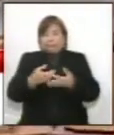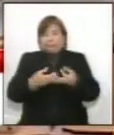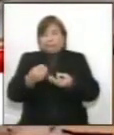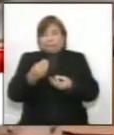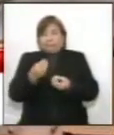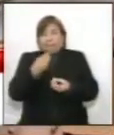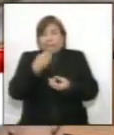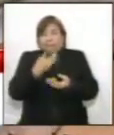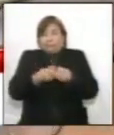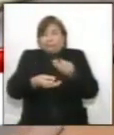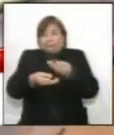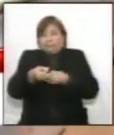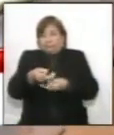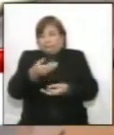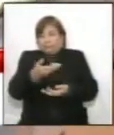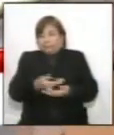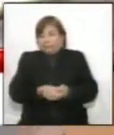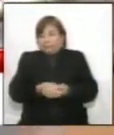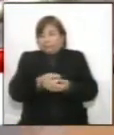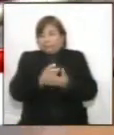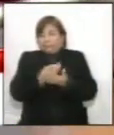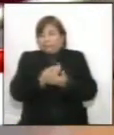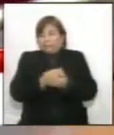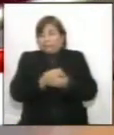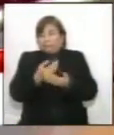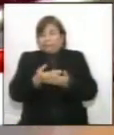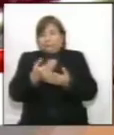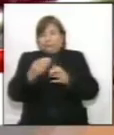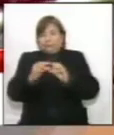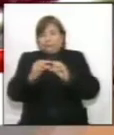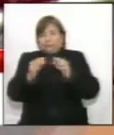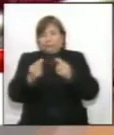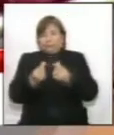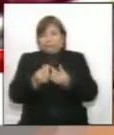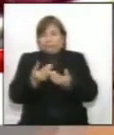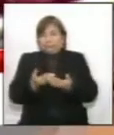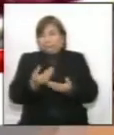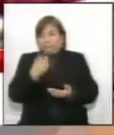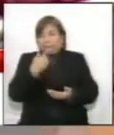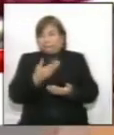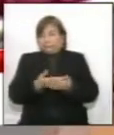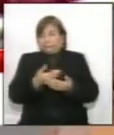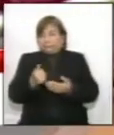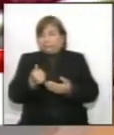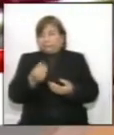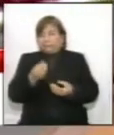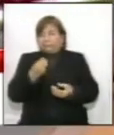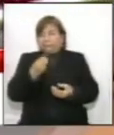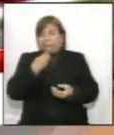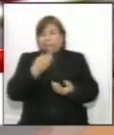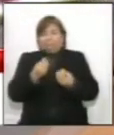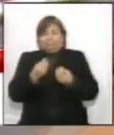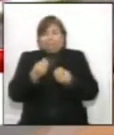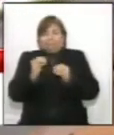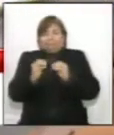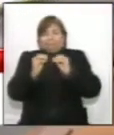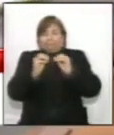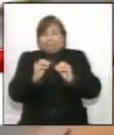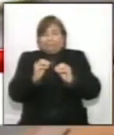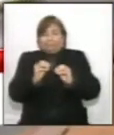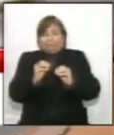le trasladó esa inquietud a alguna de sus bancadas respecto a esa cartera? Y por otro lado también, ¿por qué no se pone hasta el momento